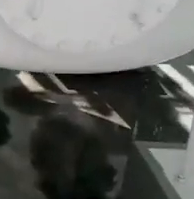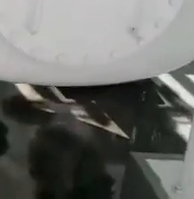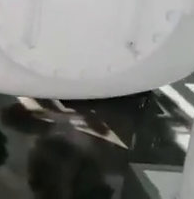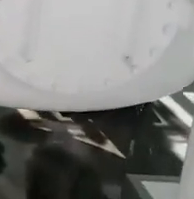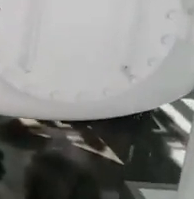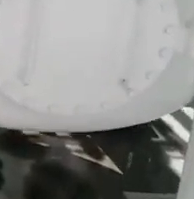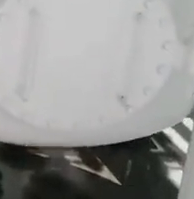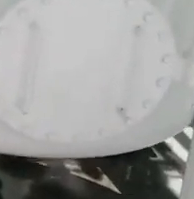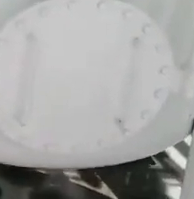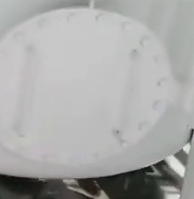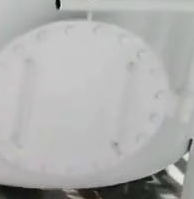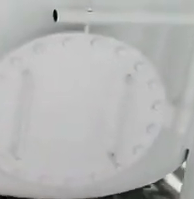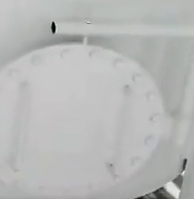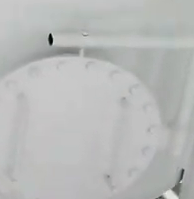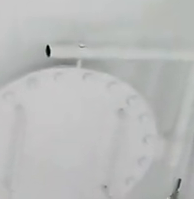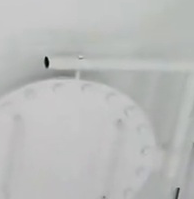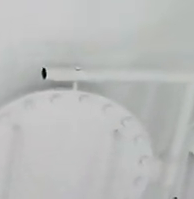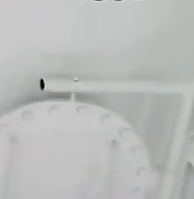uso?